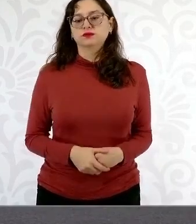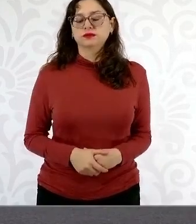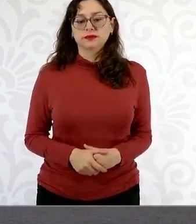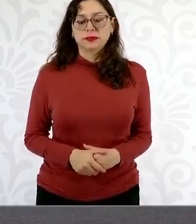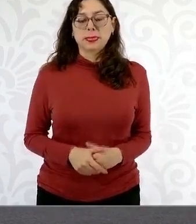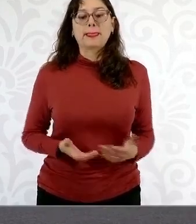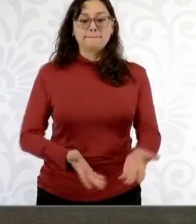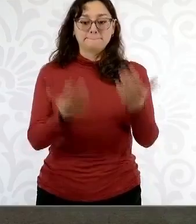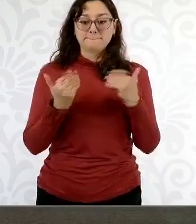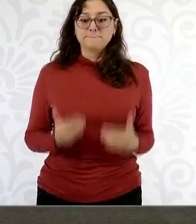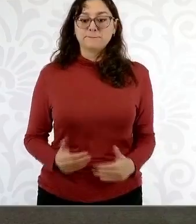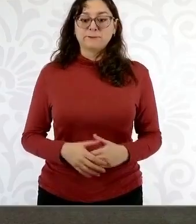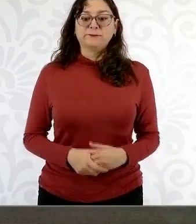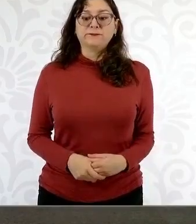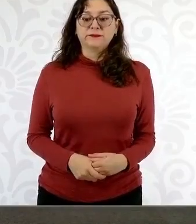La que sigue, por favor.